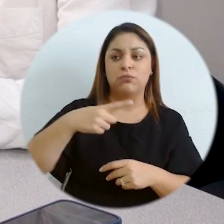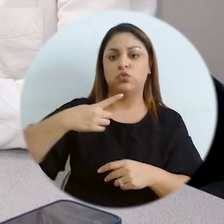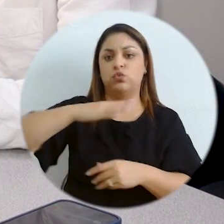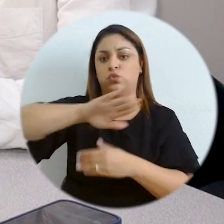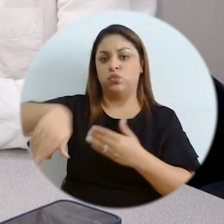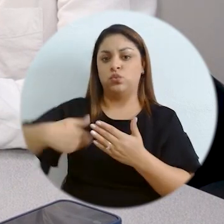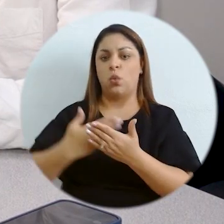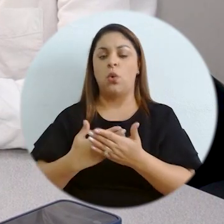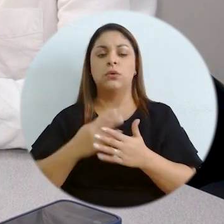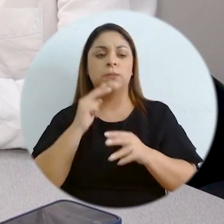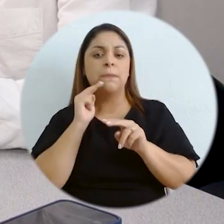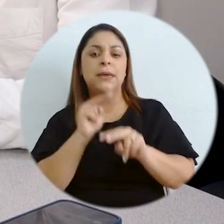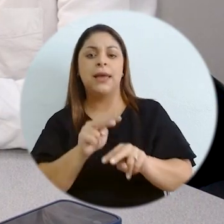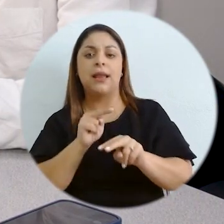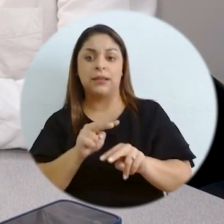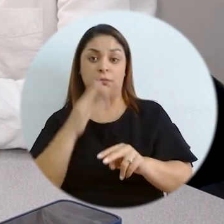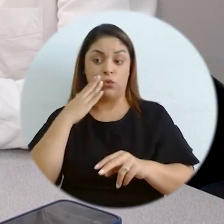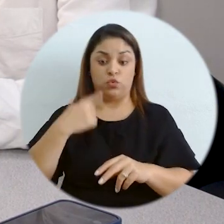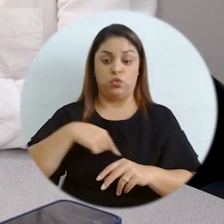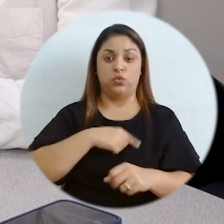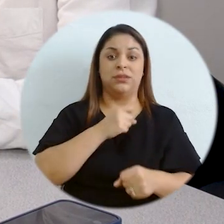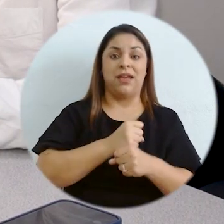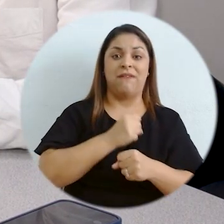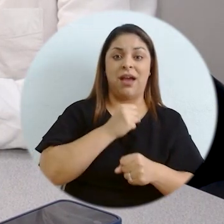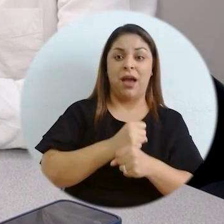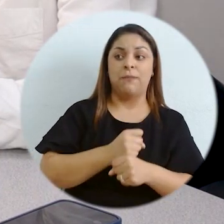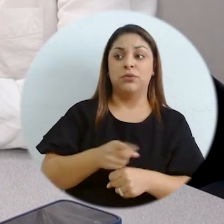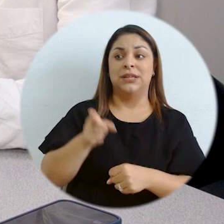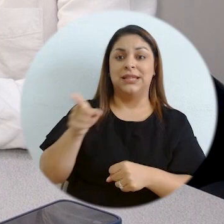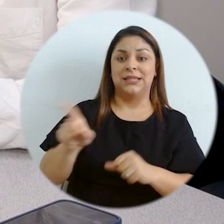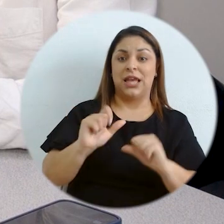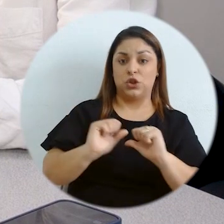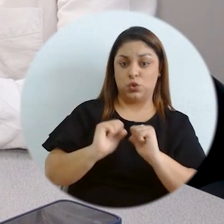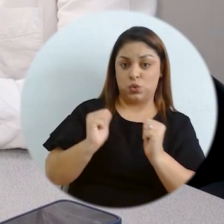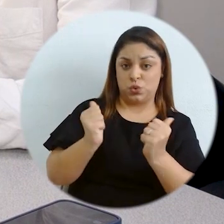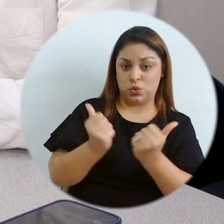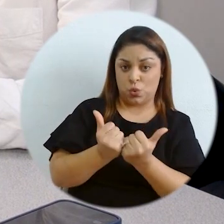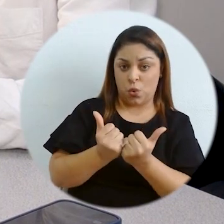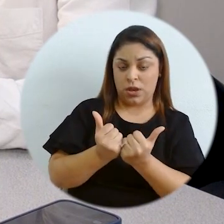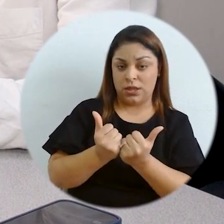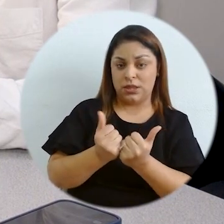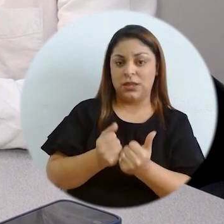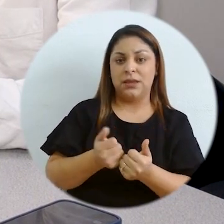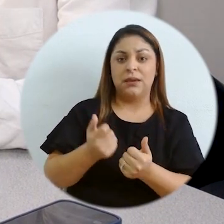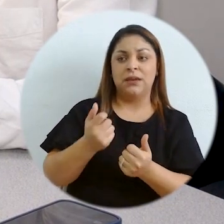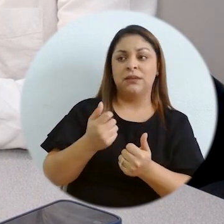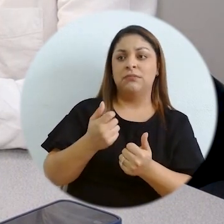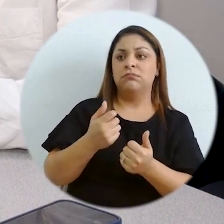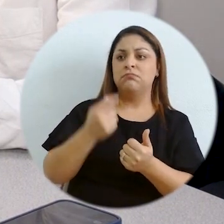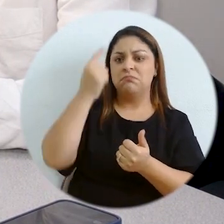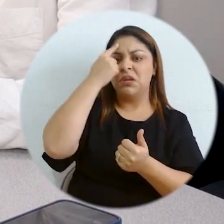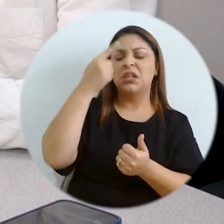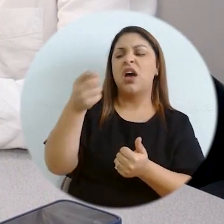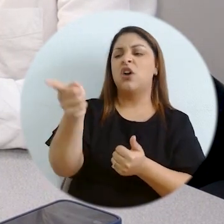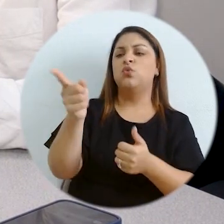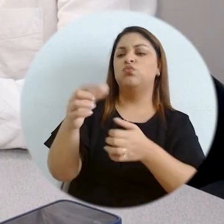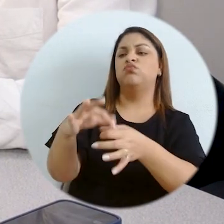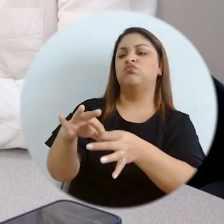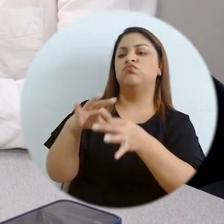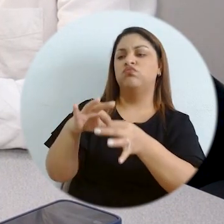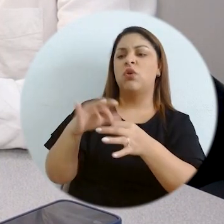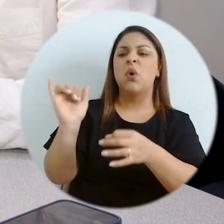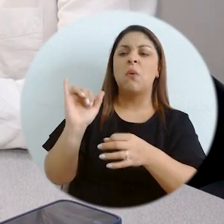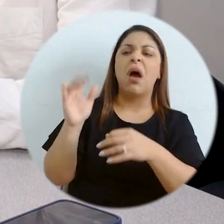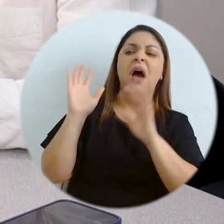nos digan a las asociaciones que trabajamos en estas cuestiones, que son tan loables, que somos un club de amigos,